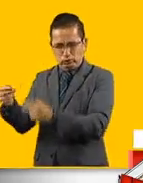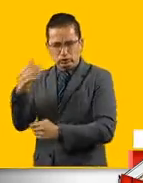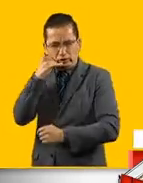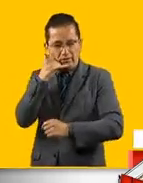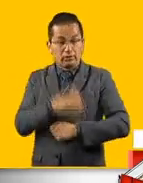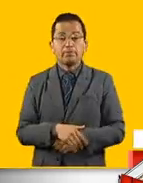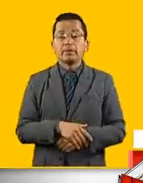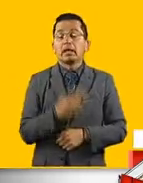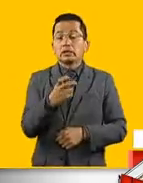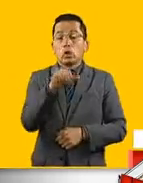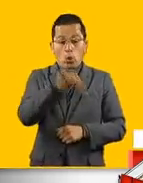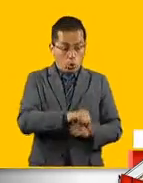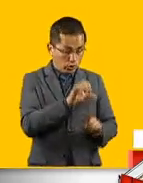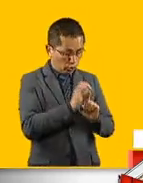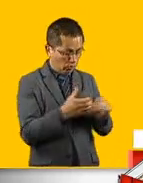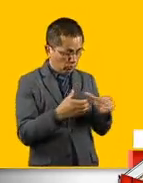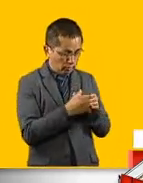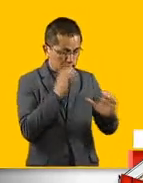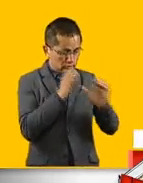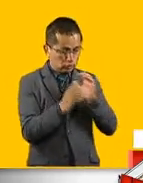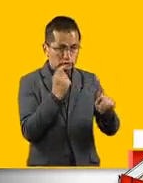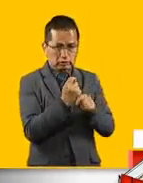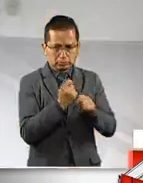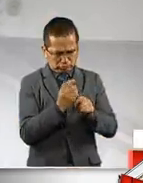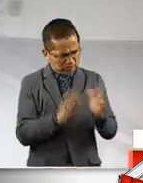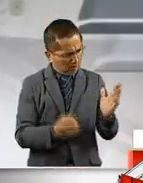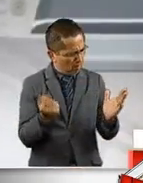la Comisión de Comunicaciones y Transportes.